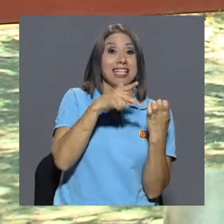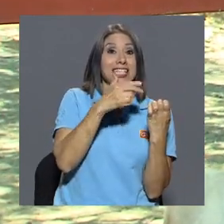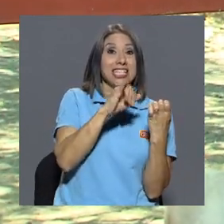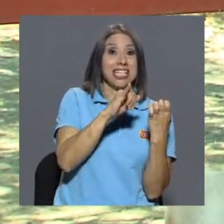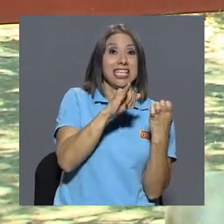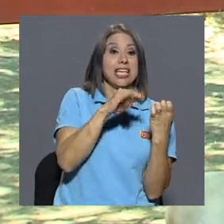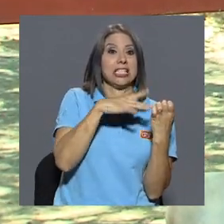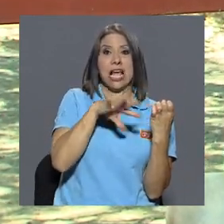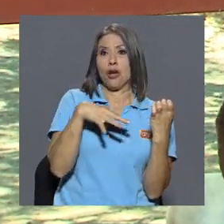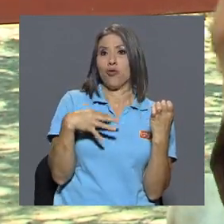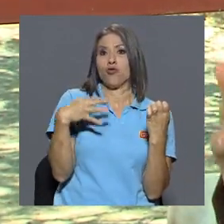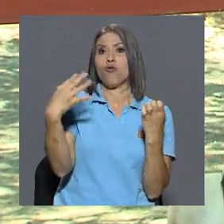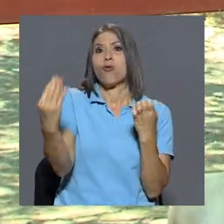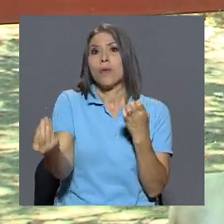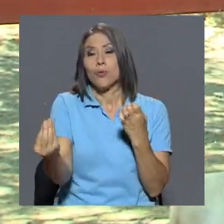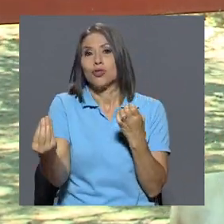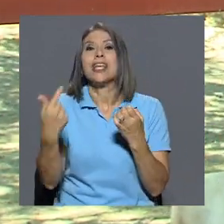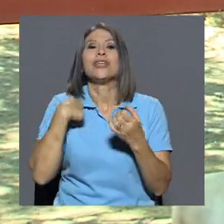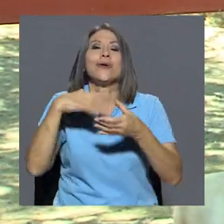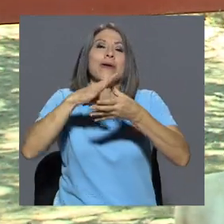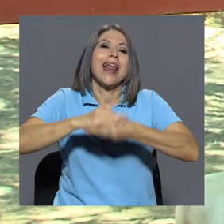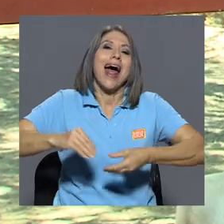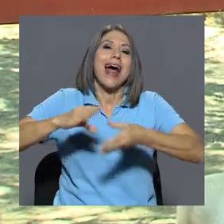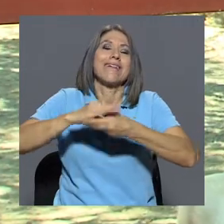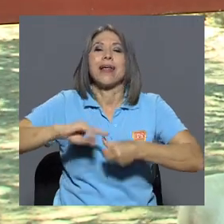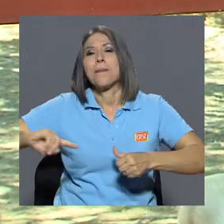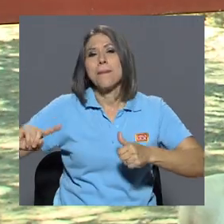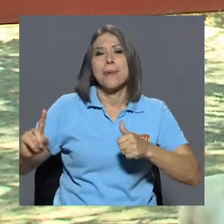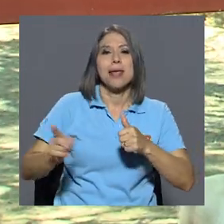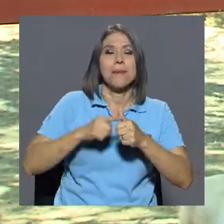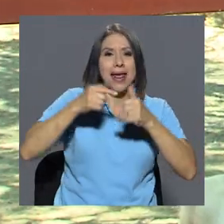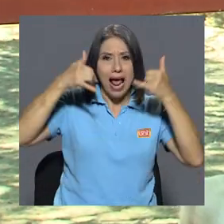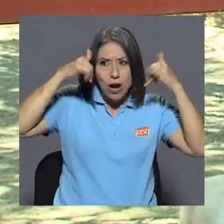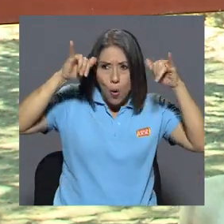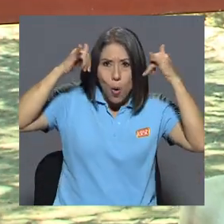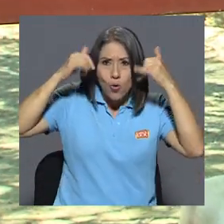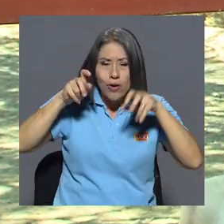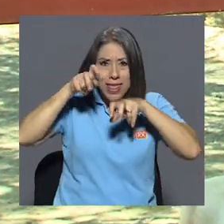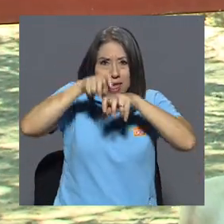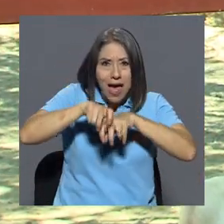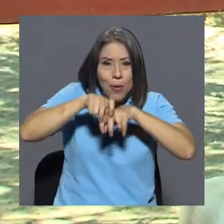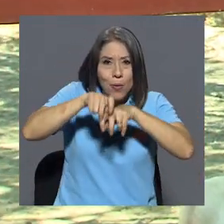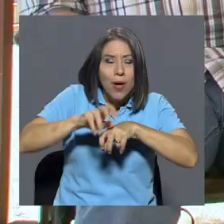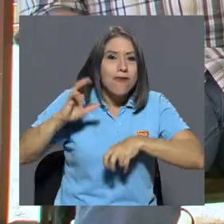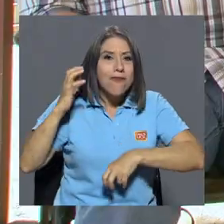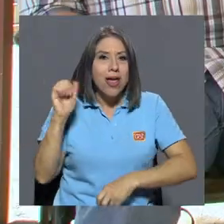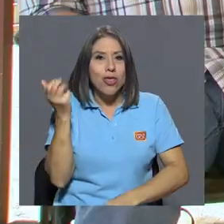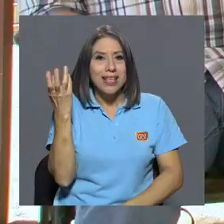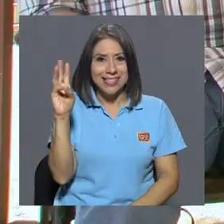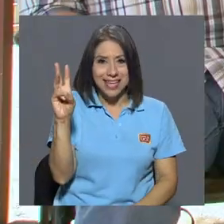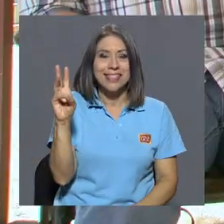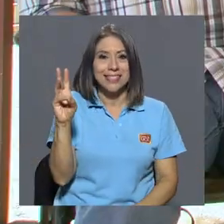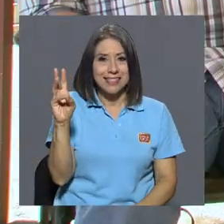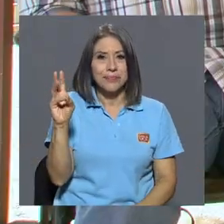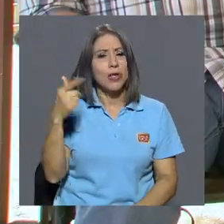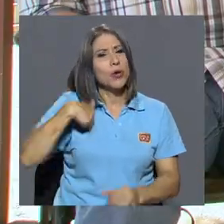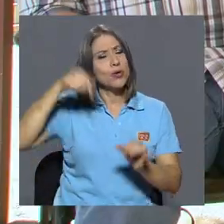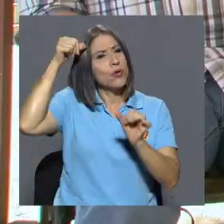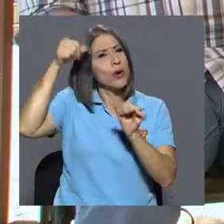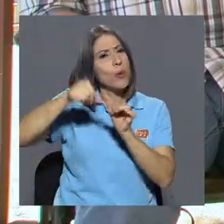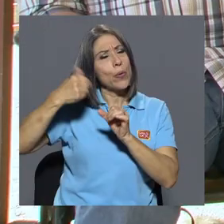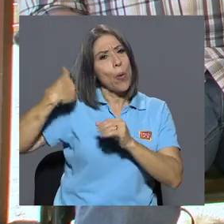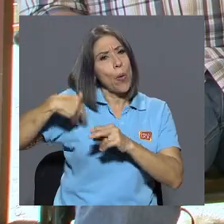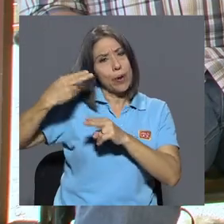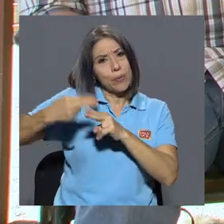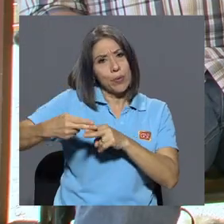equipos y yo narré la primera corrida al aire por Radio 16. Recuerdo que don Gustavo,